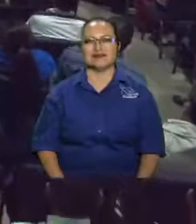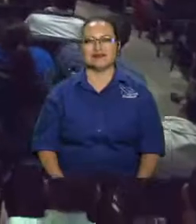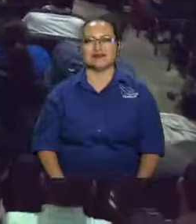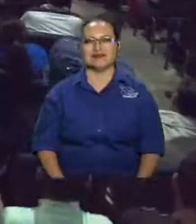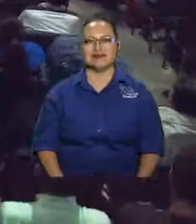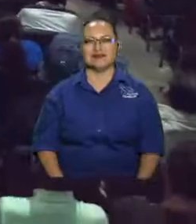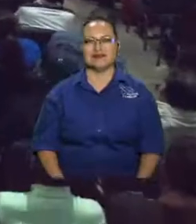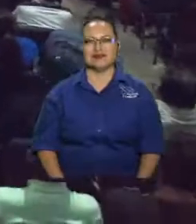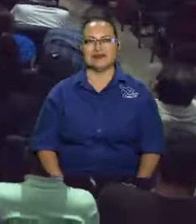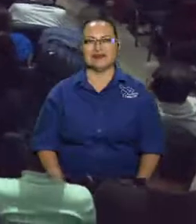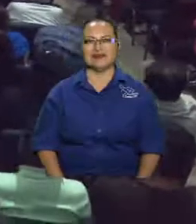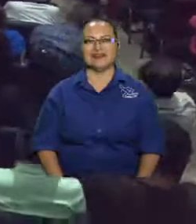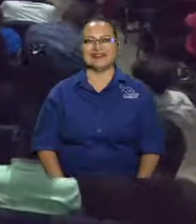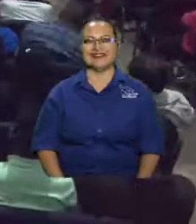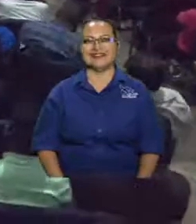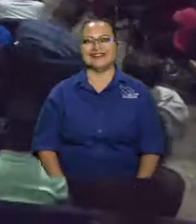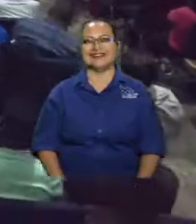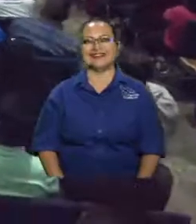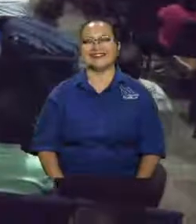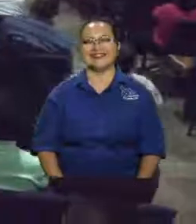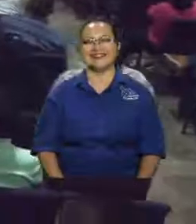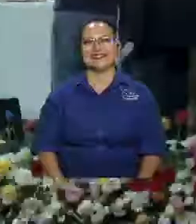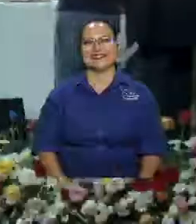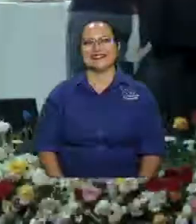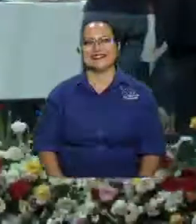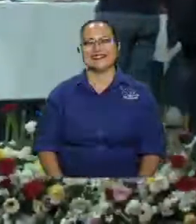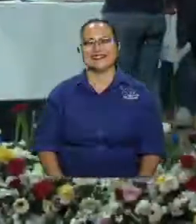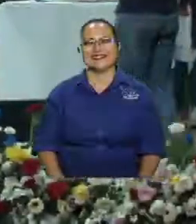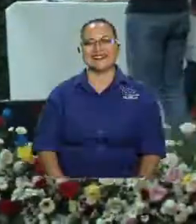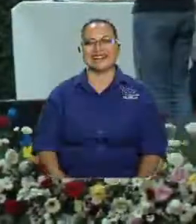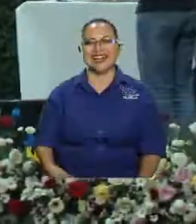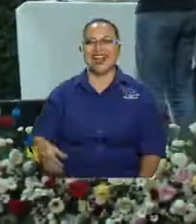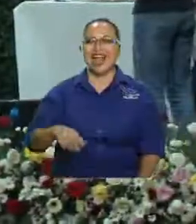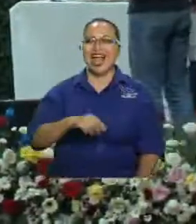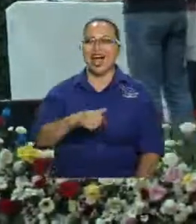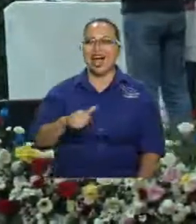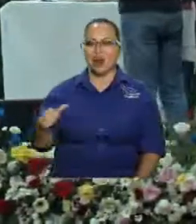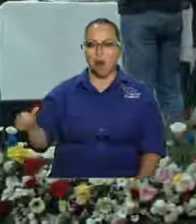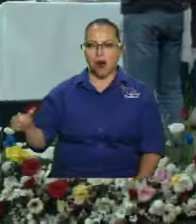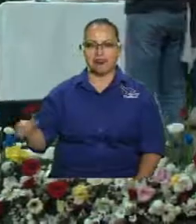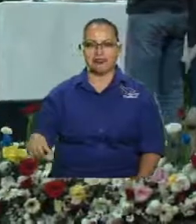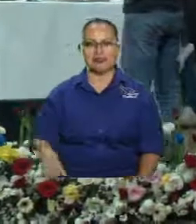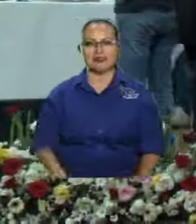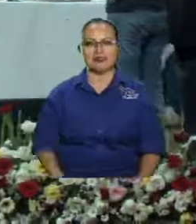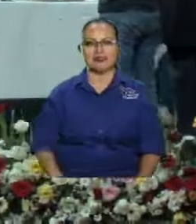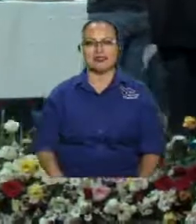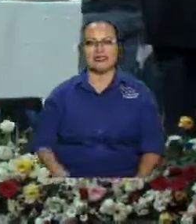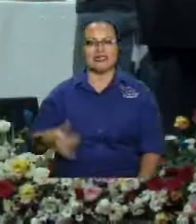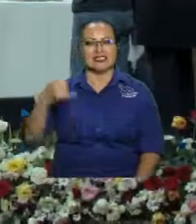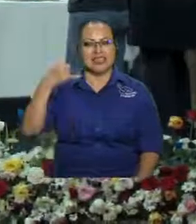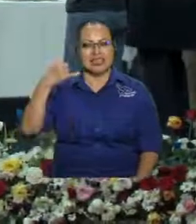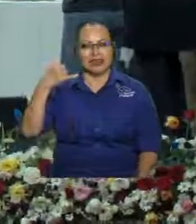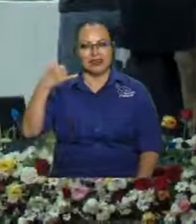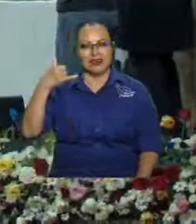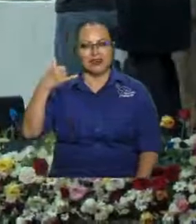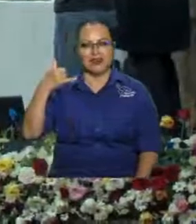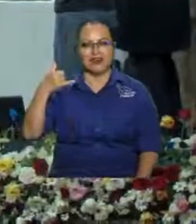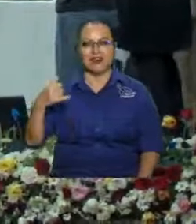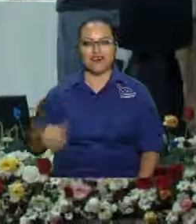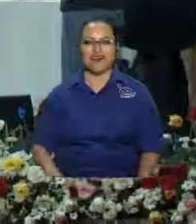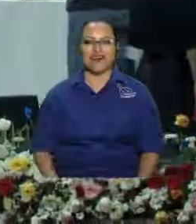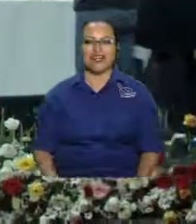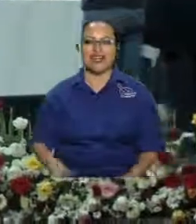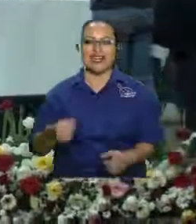Otro más, sí te vamos a dar pastel, pero mejor allá. Agua. Entonces aquí tenemos luz,